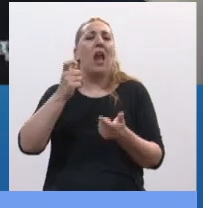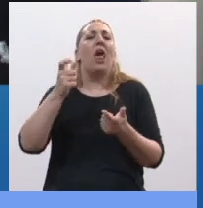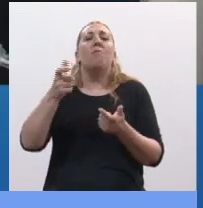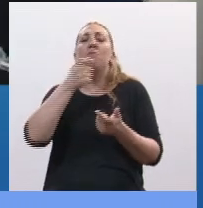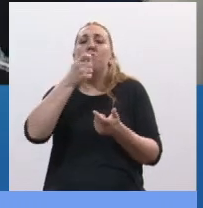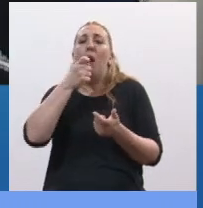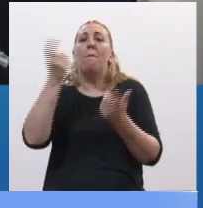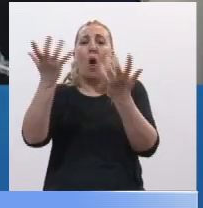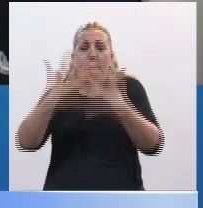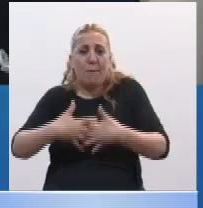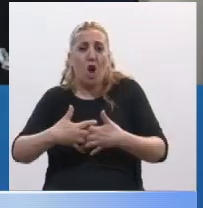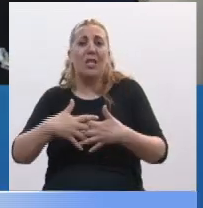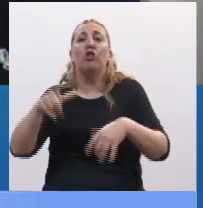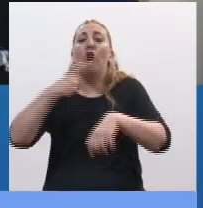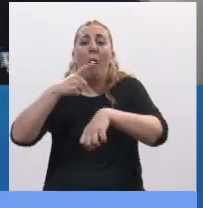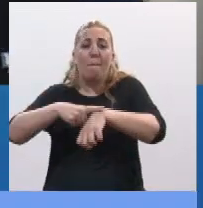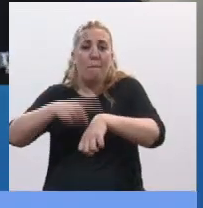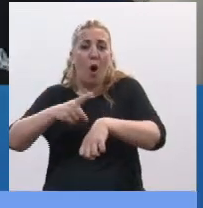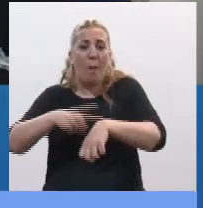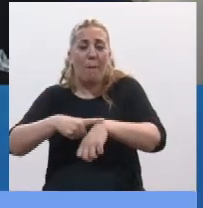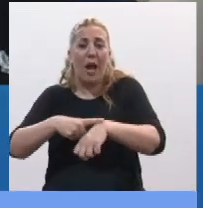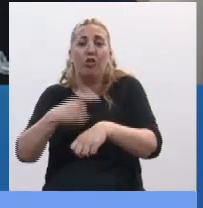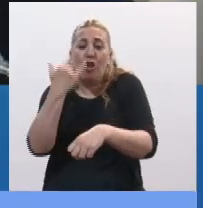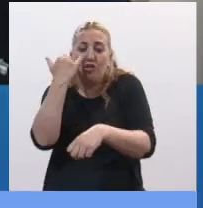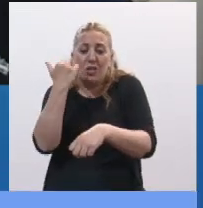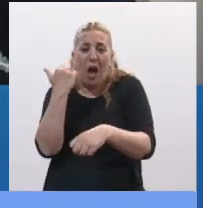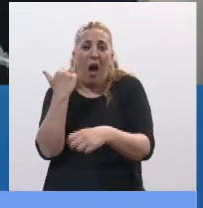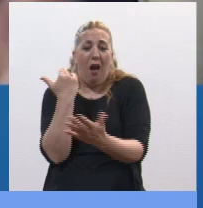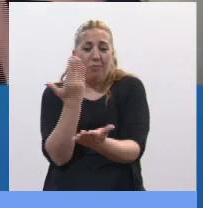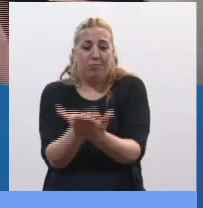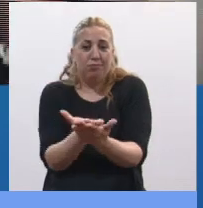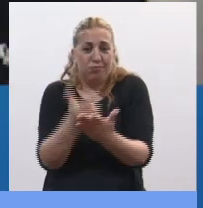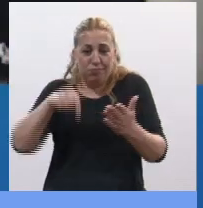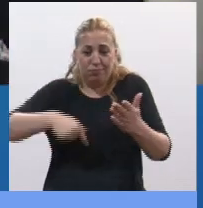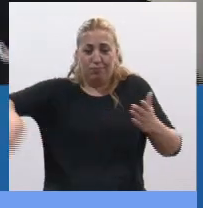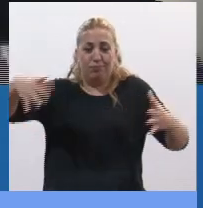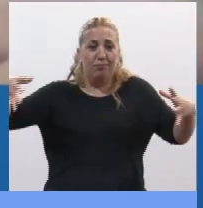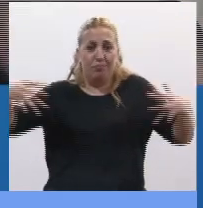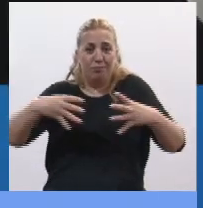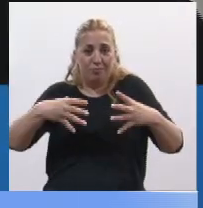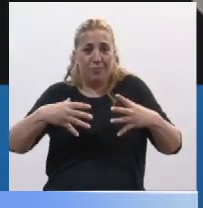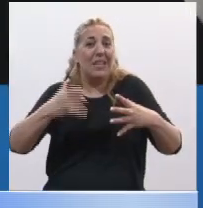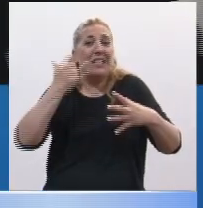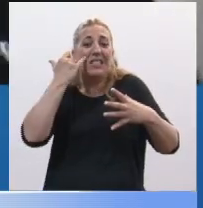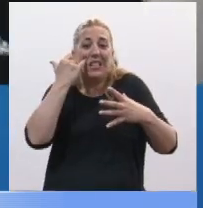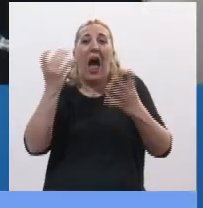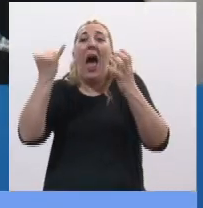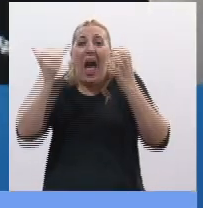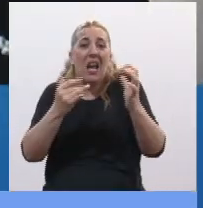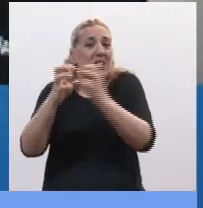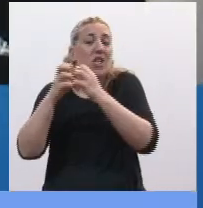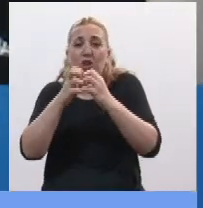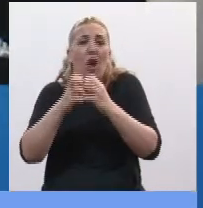cual un proyecto, desde el momento en que es presentado ante el cuerpo legislativo y adquiere estado parlamentario,